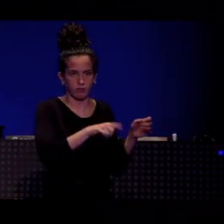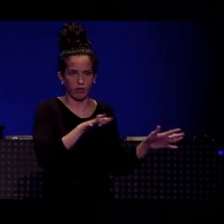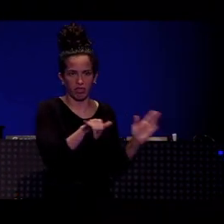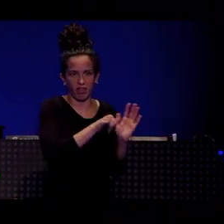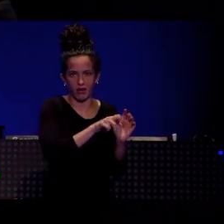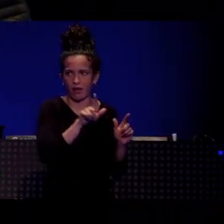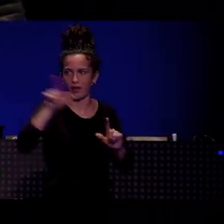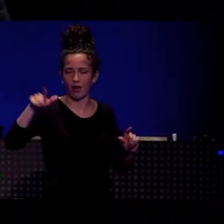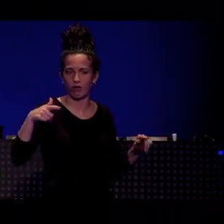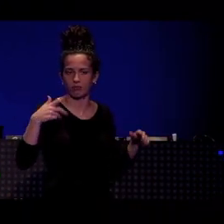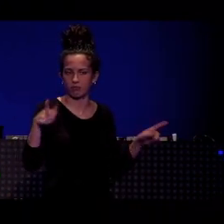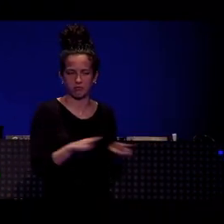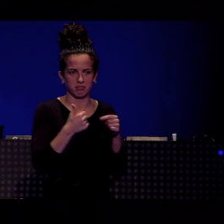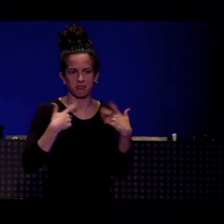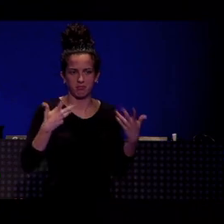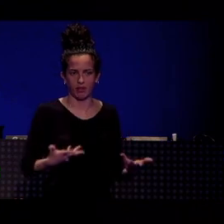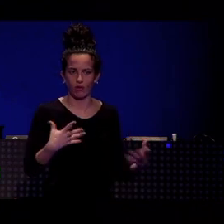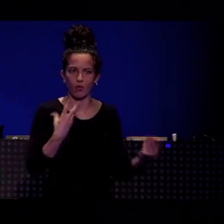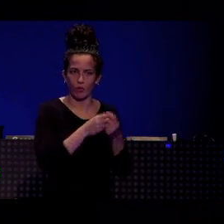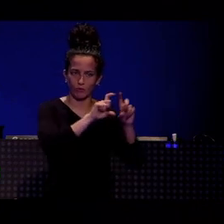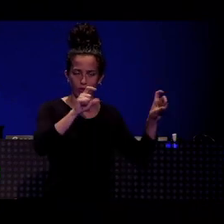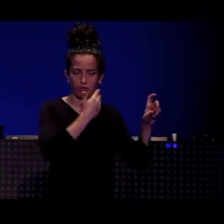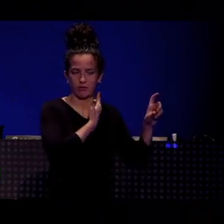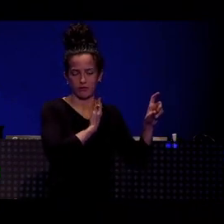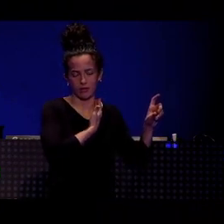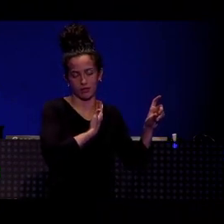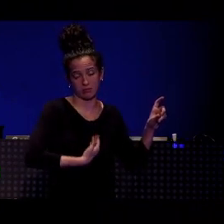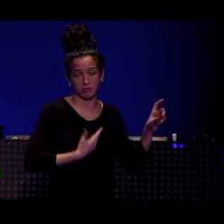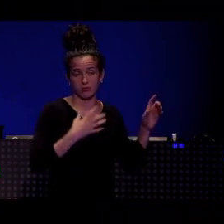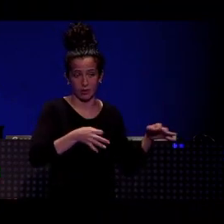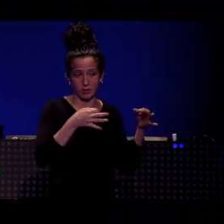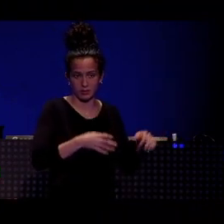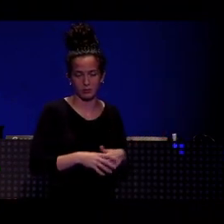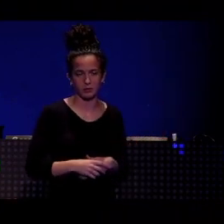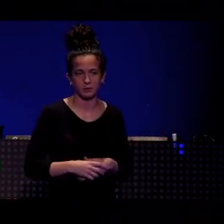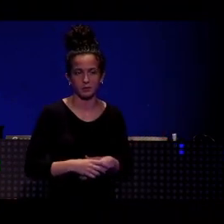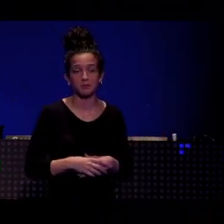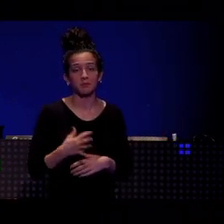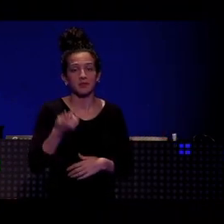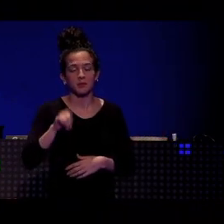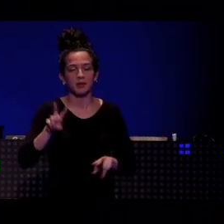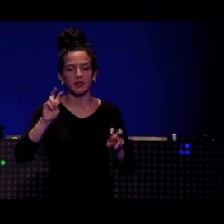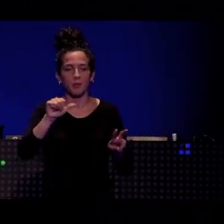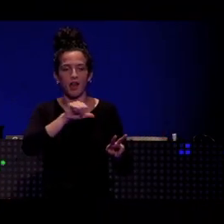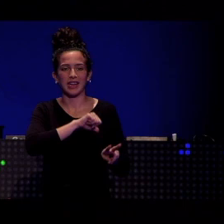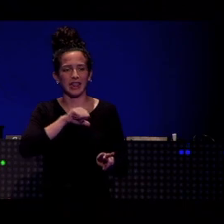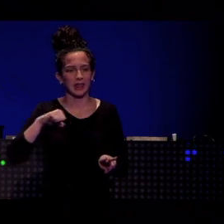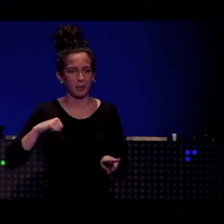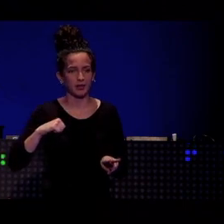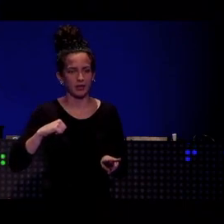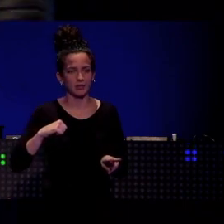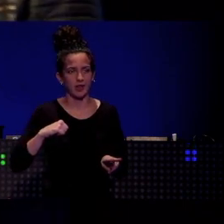y os contaba también lo de la independencia porque uno de los puntos que yo quería destacar también esa tarde es la